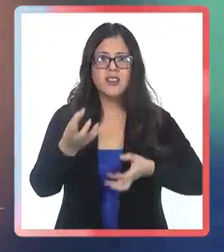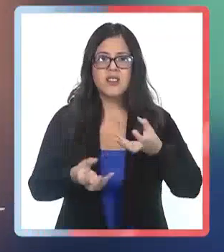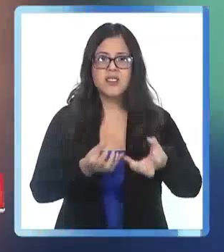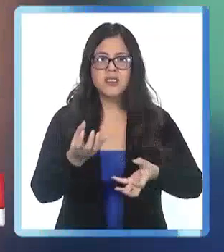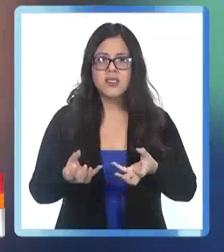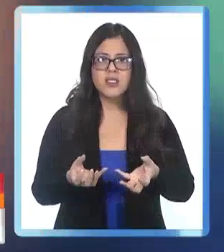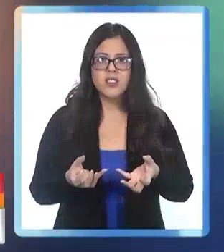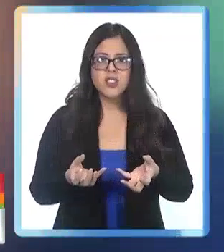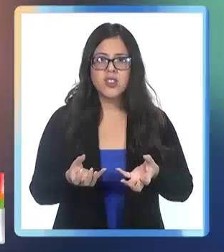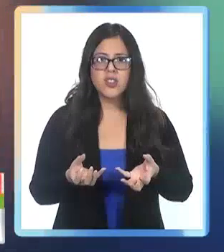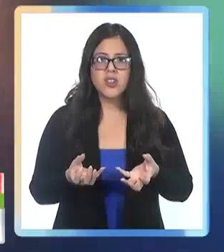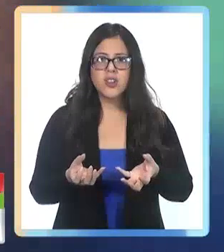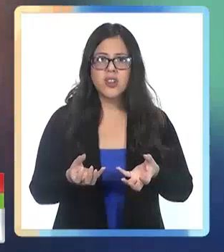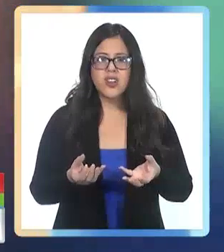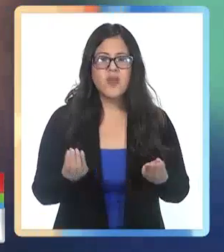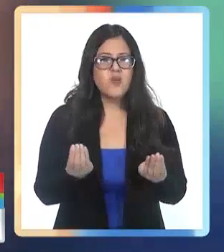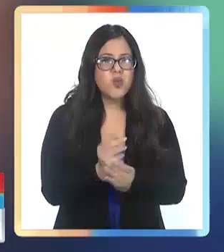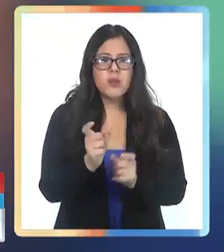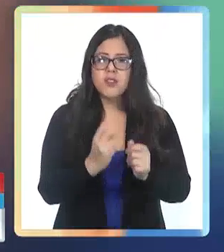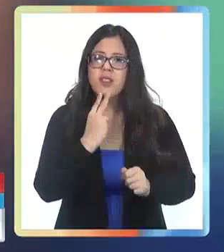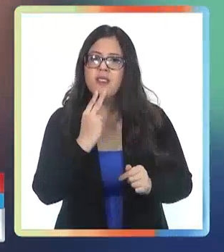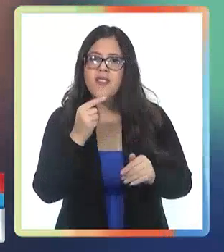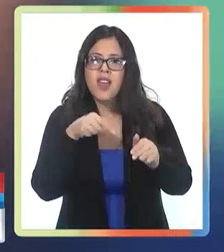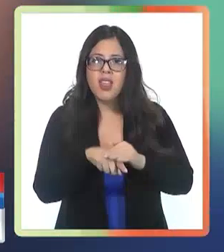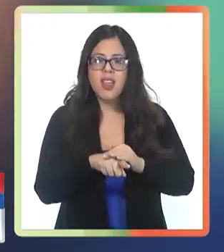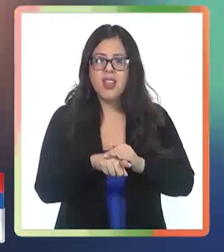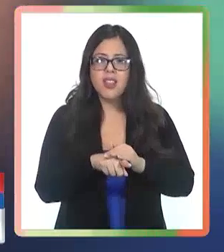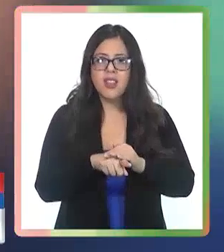vivienda, pero con muchos moradores.